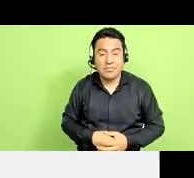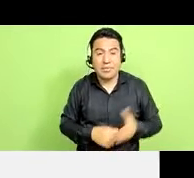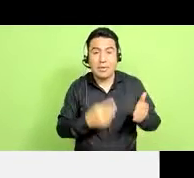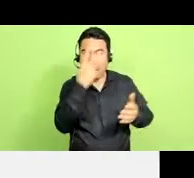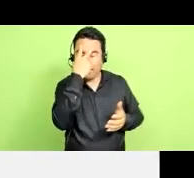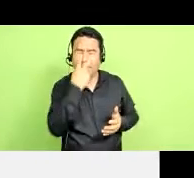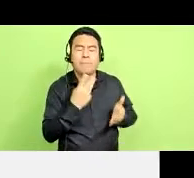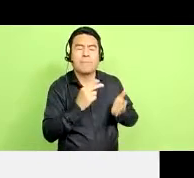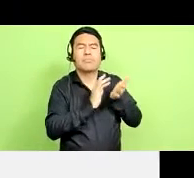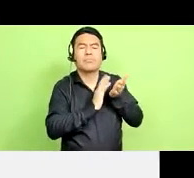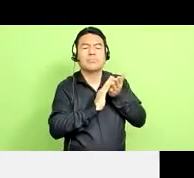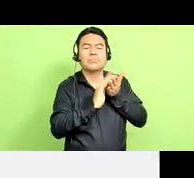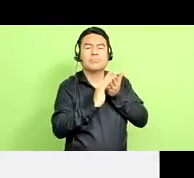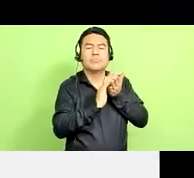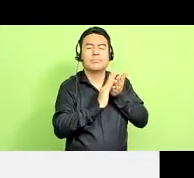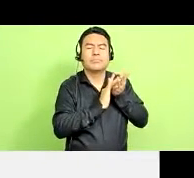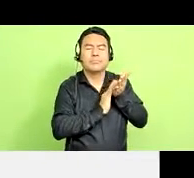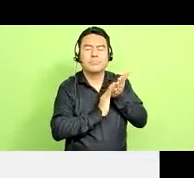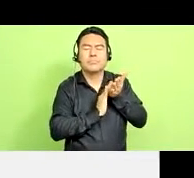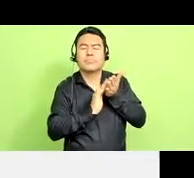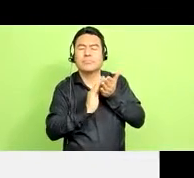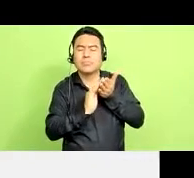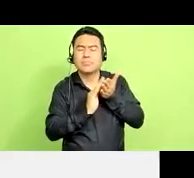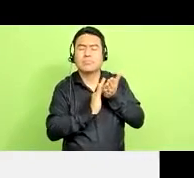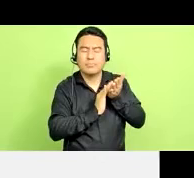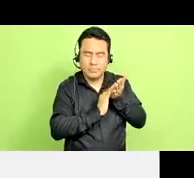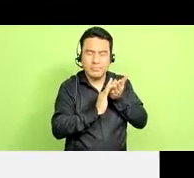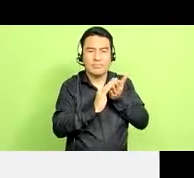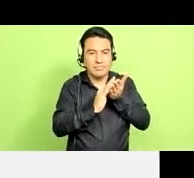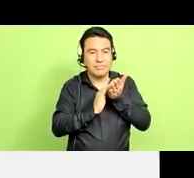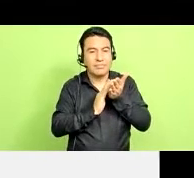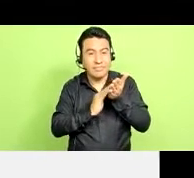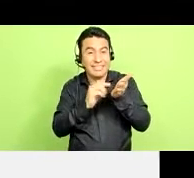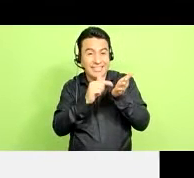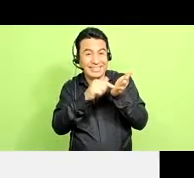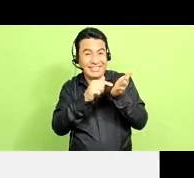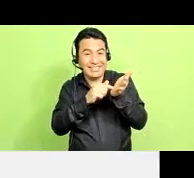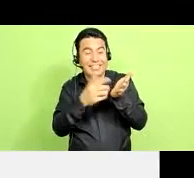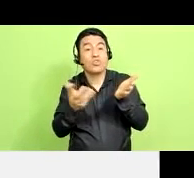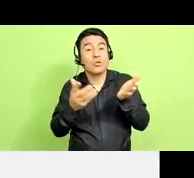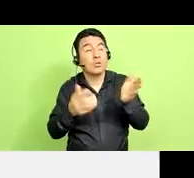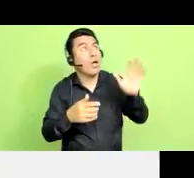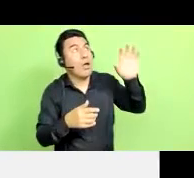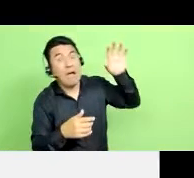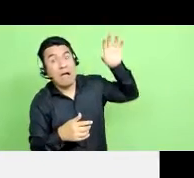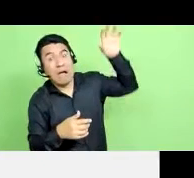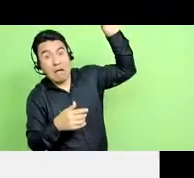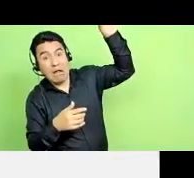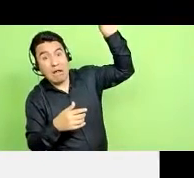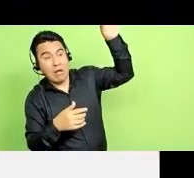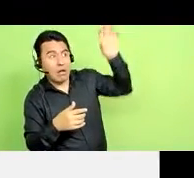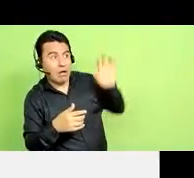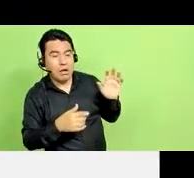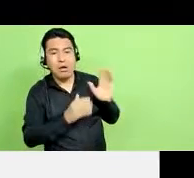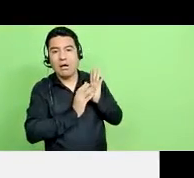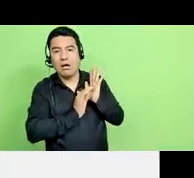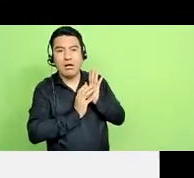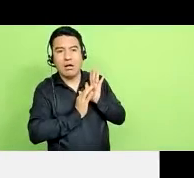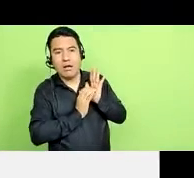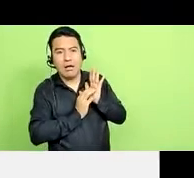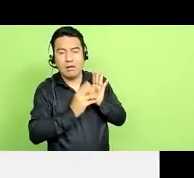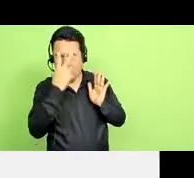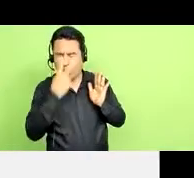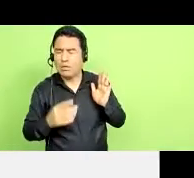que va a hablar un poco de las alturas donde bien está la aplicación de un mayor tanque pues les permite a las